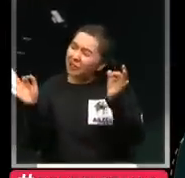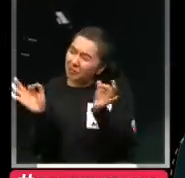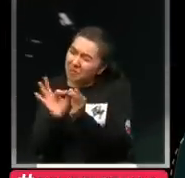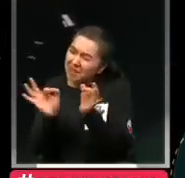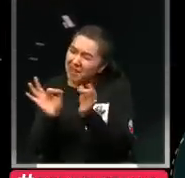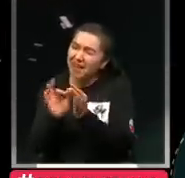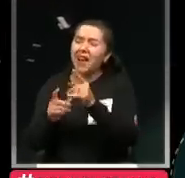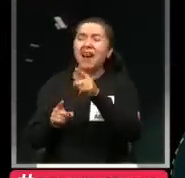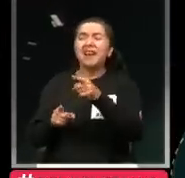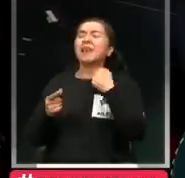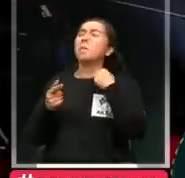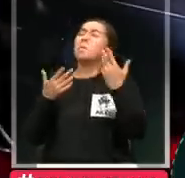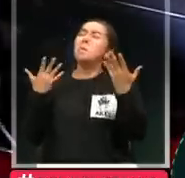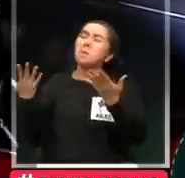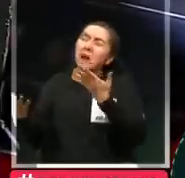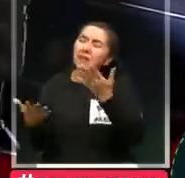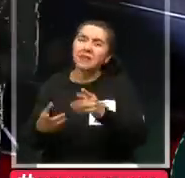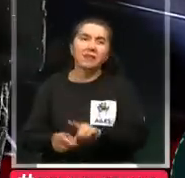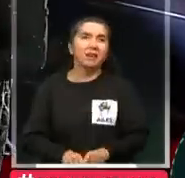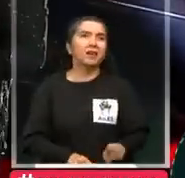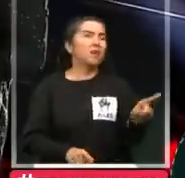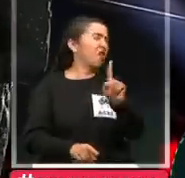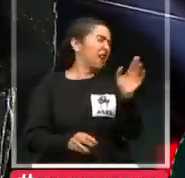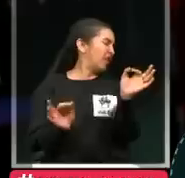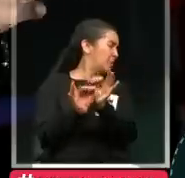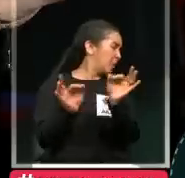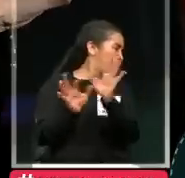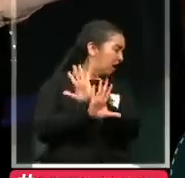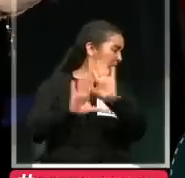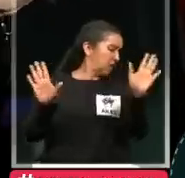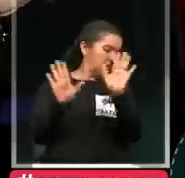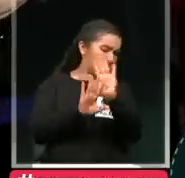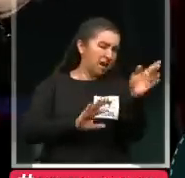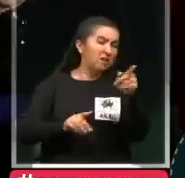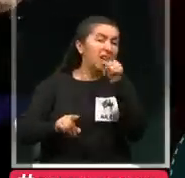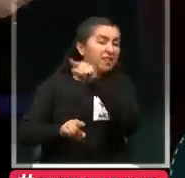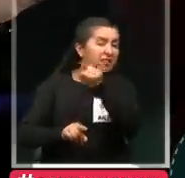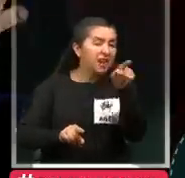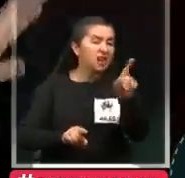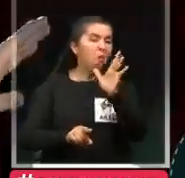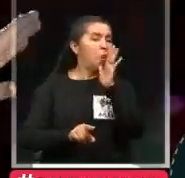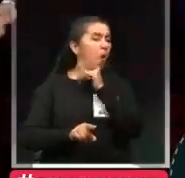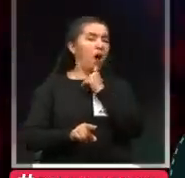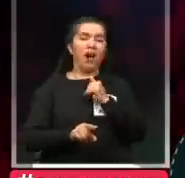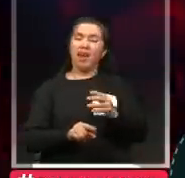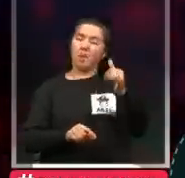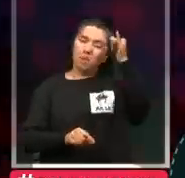Explicarte lo que me ha ocurrido. No quiero tu explicación. Esto que ella me ha hecho no tiene